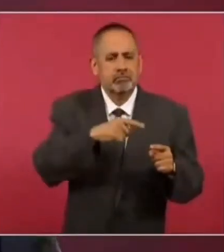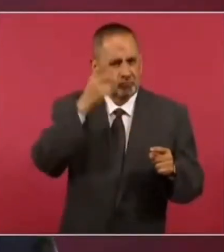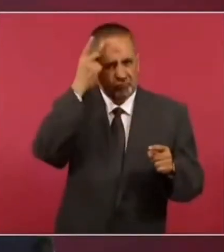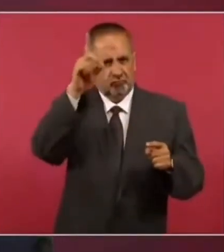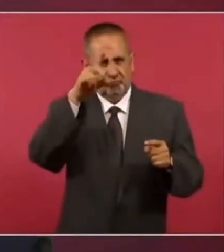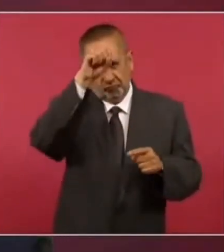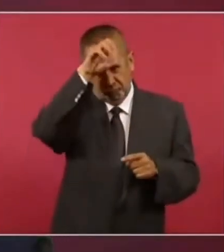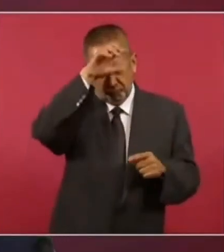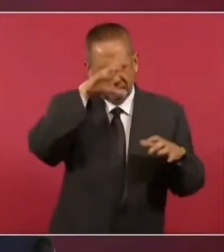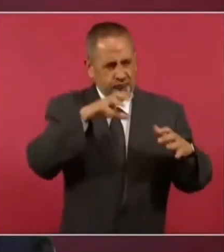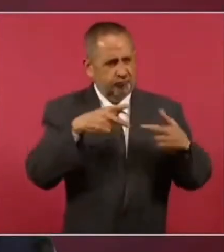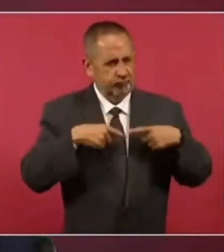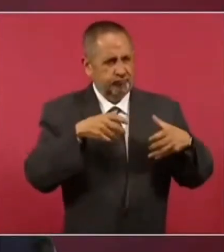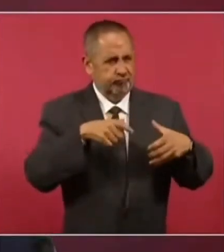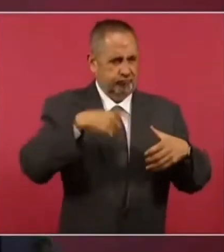pachuchones,